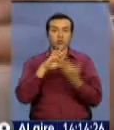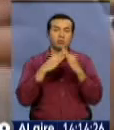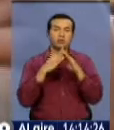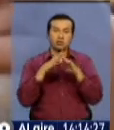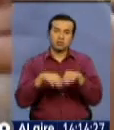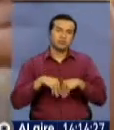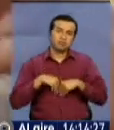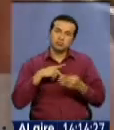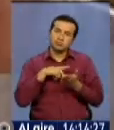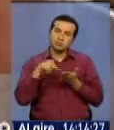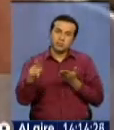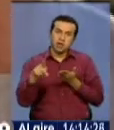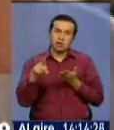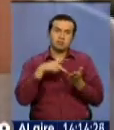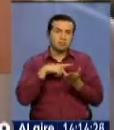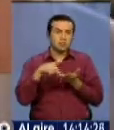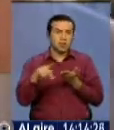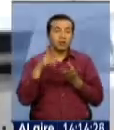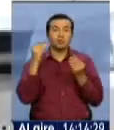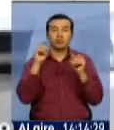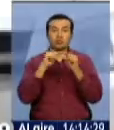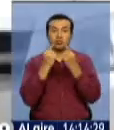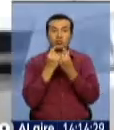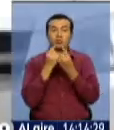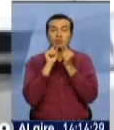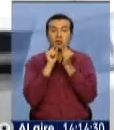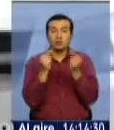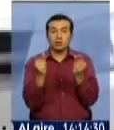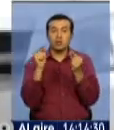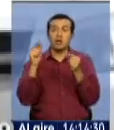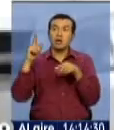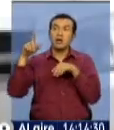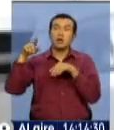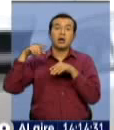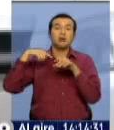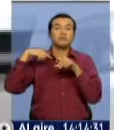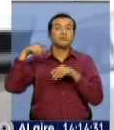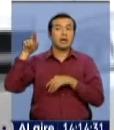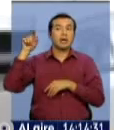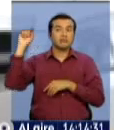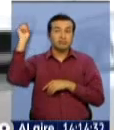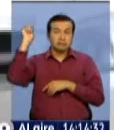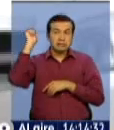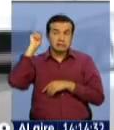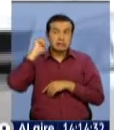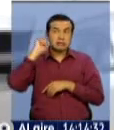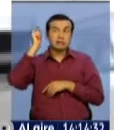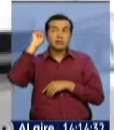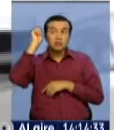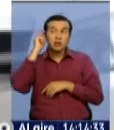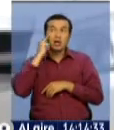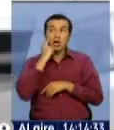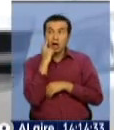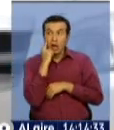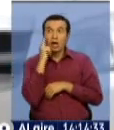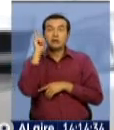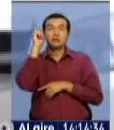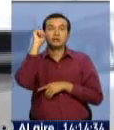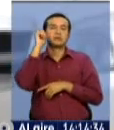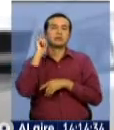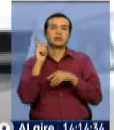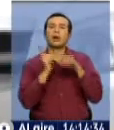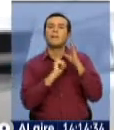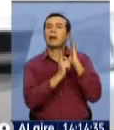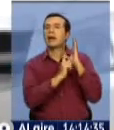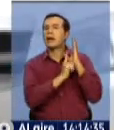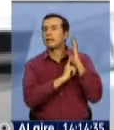comunidad en su mayoría de nacionalidad quichua. Pues la alarma comunitaria es una medida de alerta preventiva y